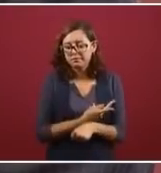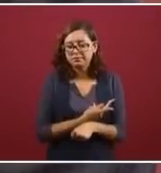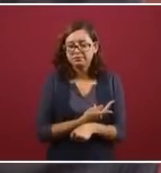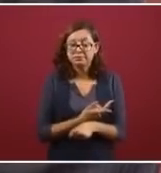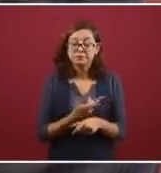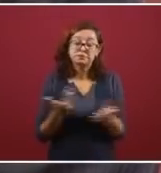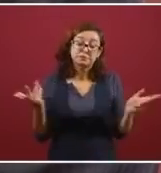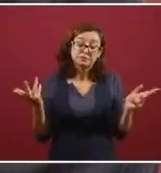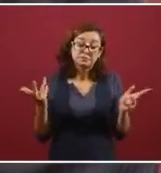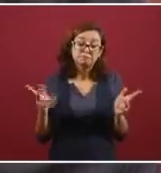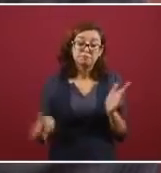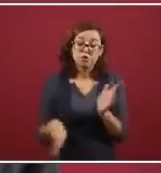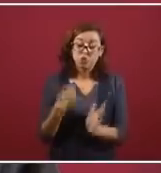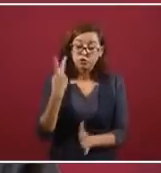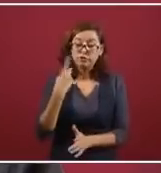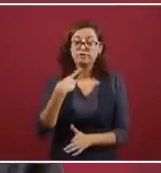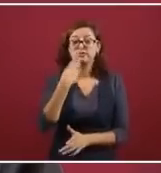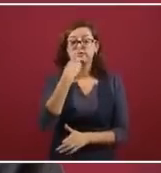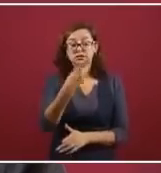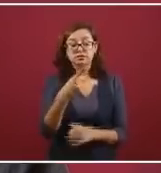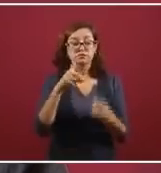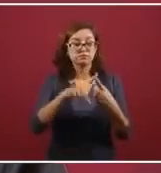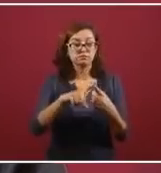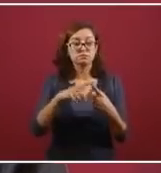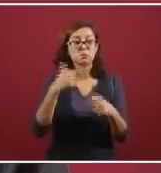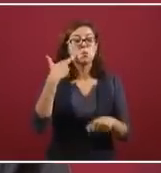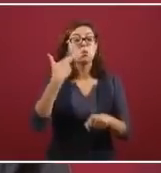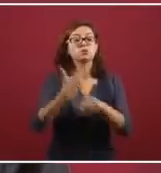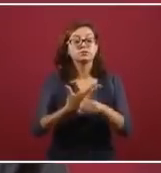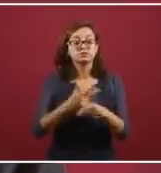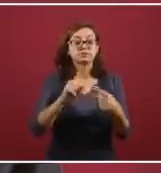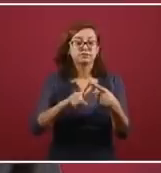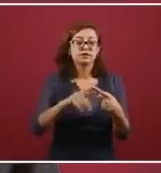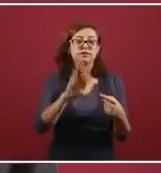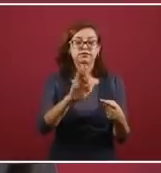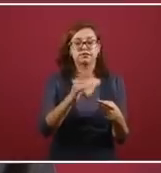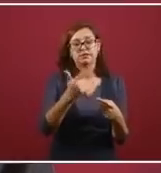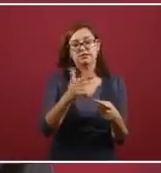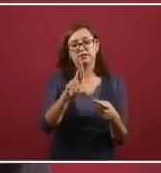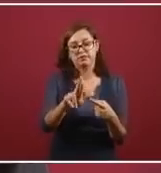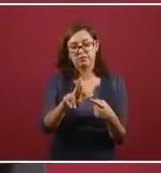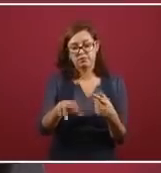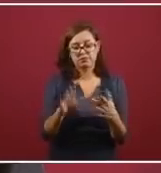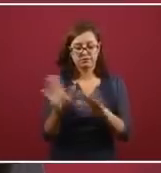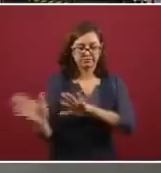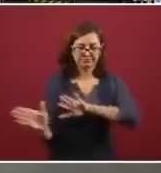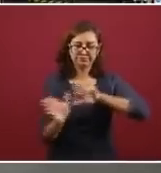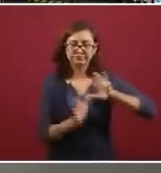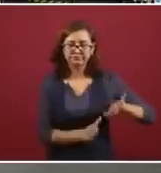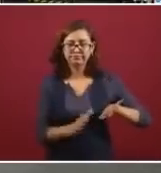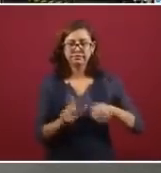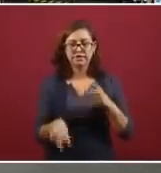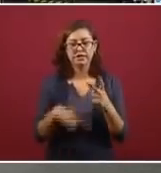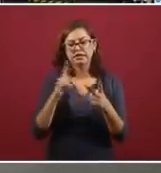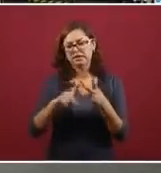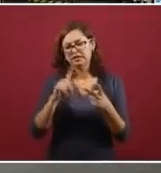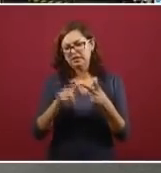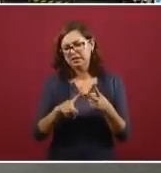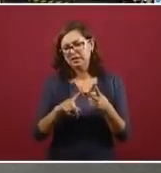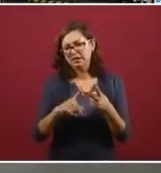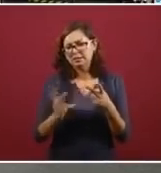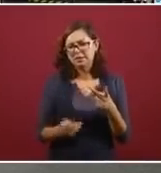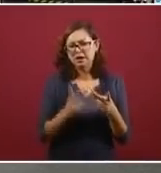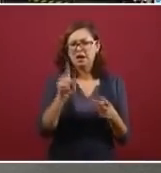reitero, es la fiscalía la que tiene que decidir. Tu otra pregunta. Lo del casino